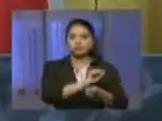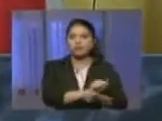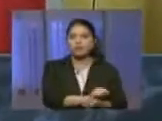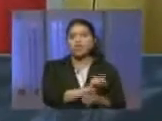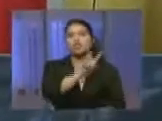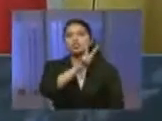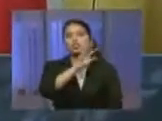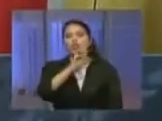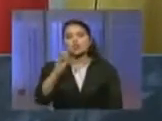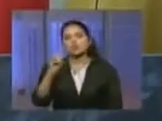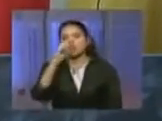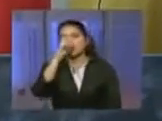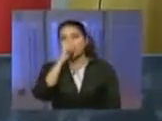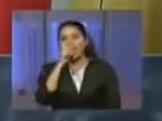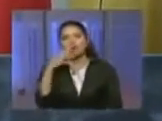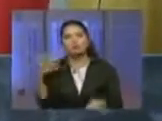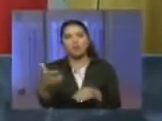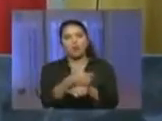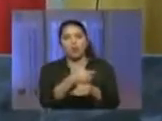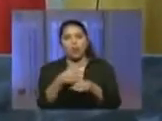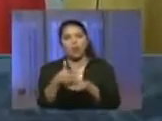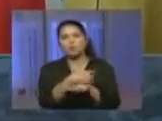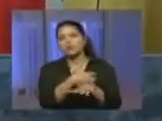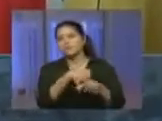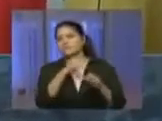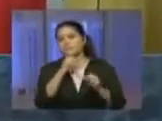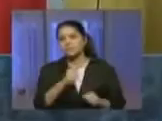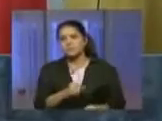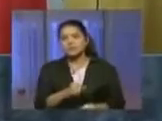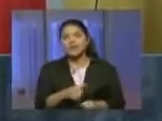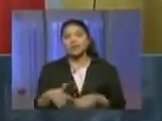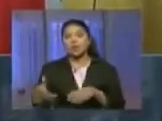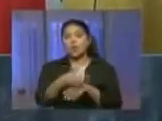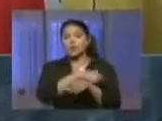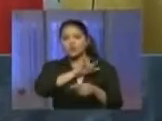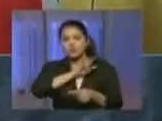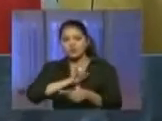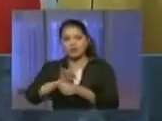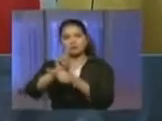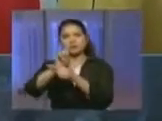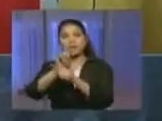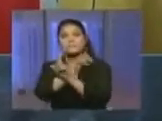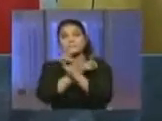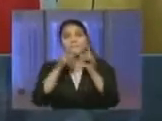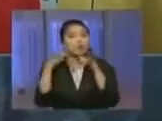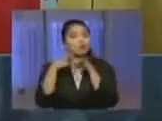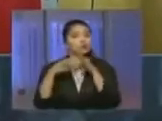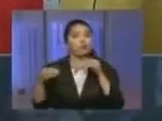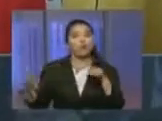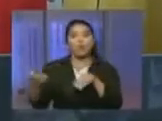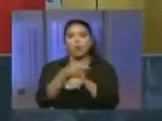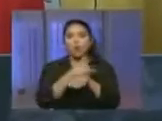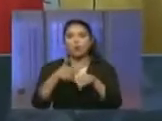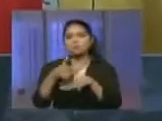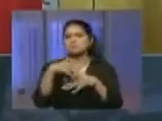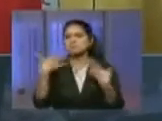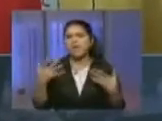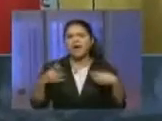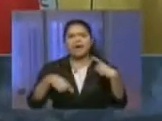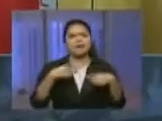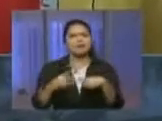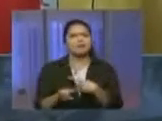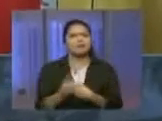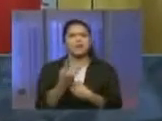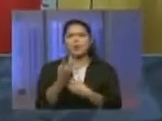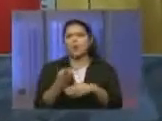años de gobiernos oligarcas de gobiernos de traición y todos los gobiernos de la oligarquía fueron Herederos de lo peor de la